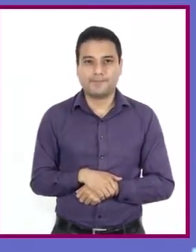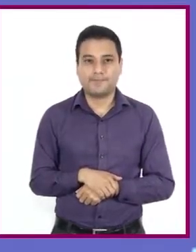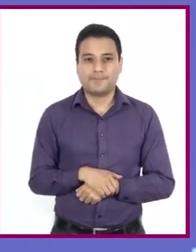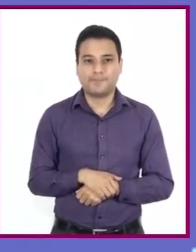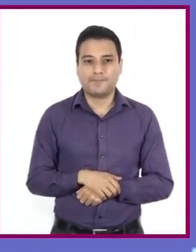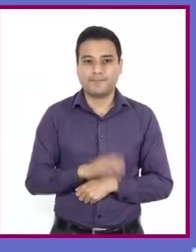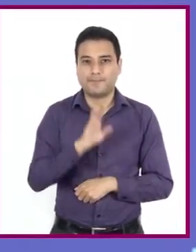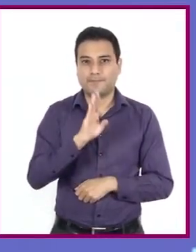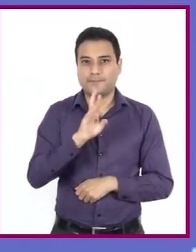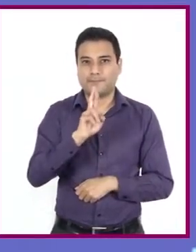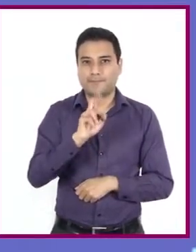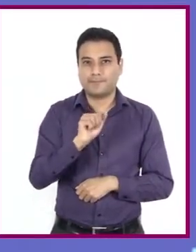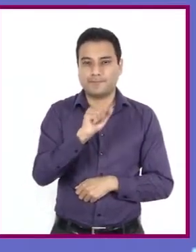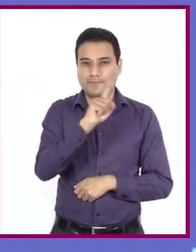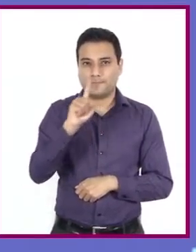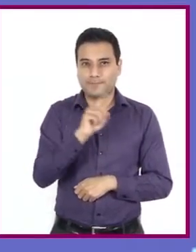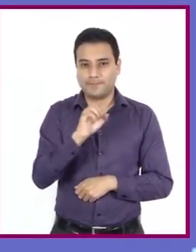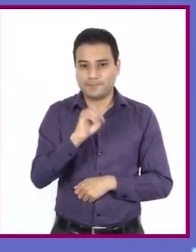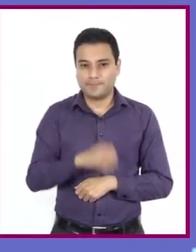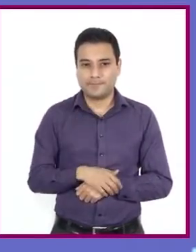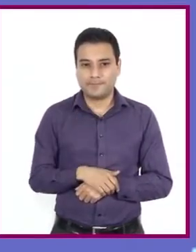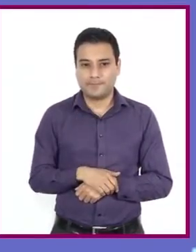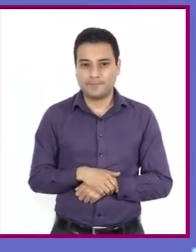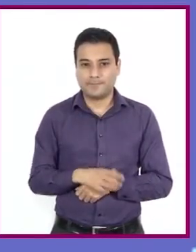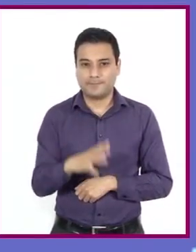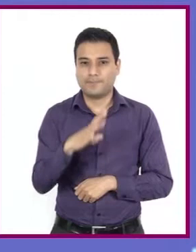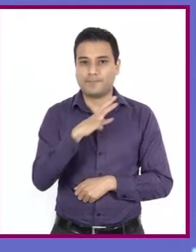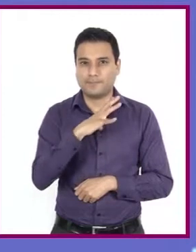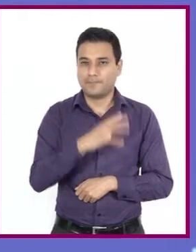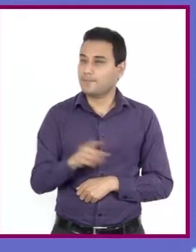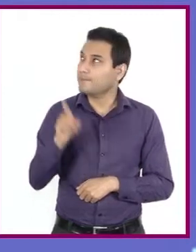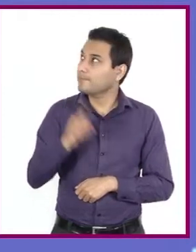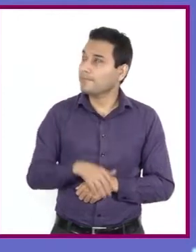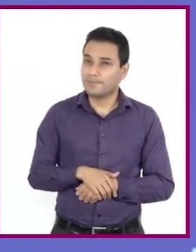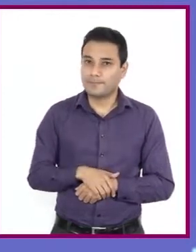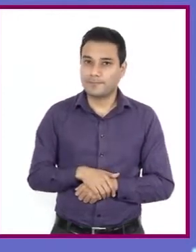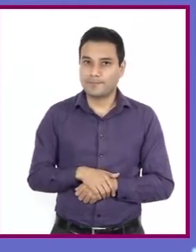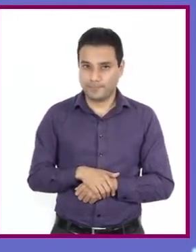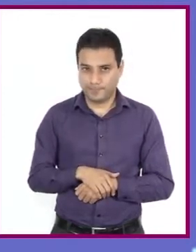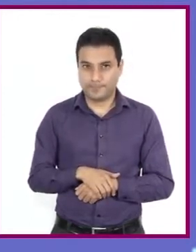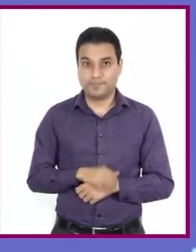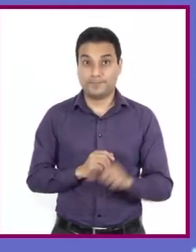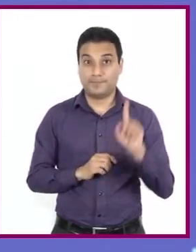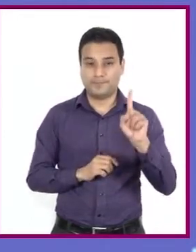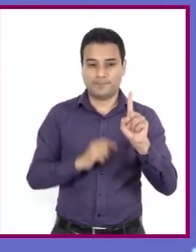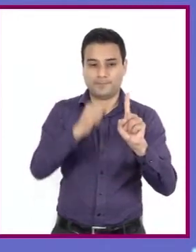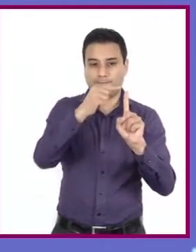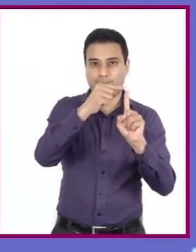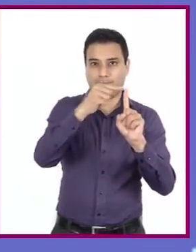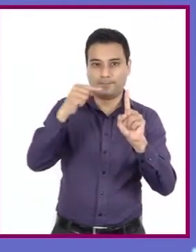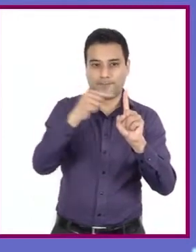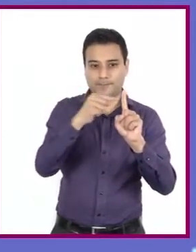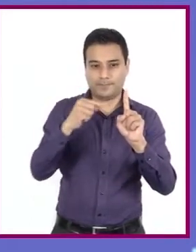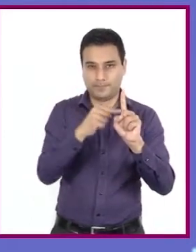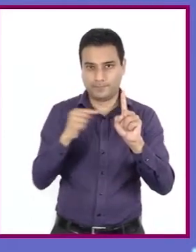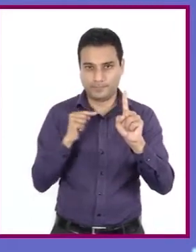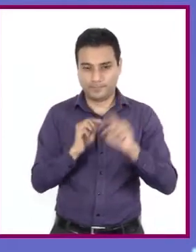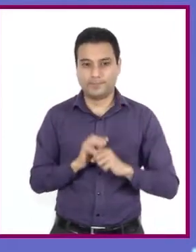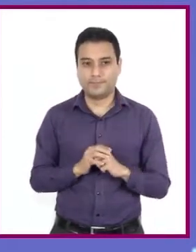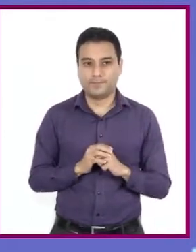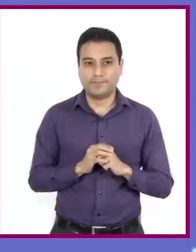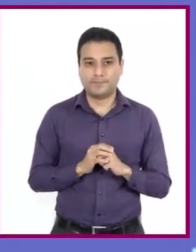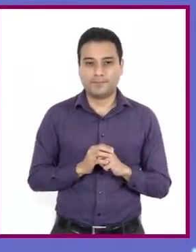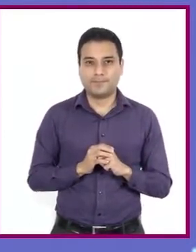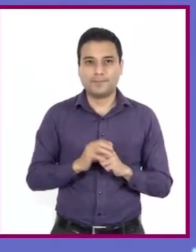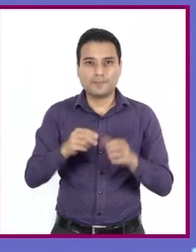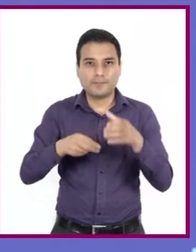Brazo. Es el trazo horizontal o diagonal que surge de un asta vertical. Blanco interno o hueco.